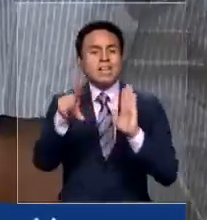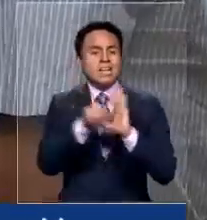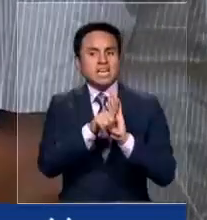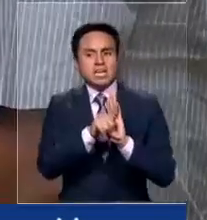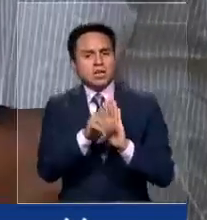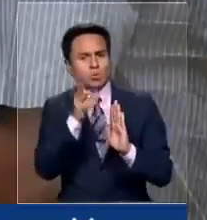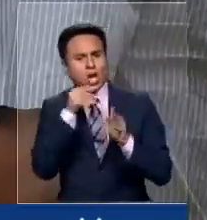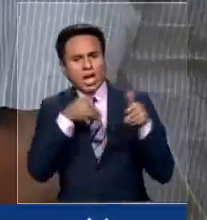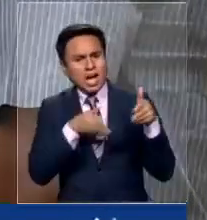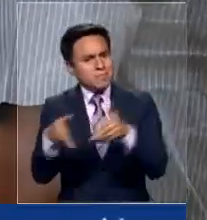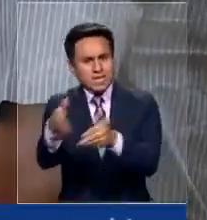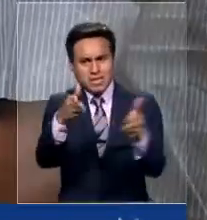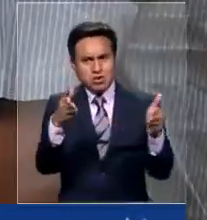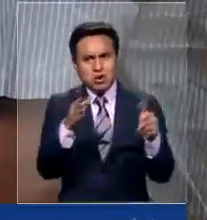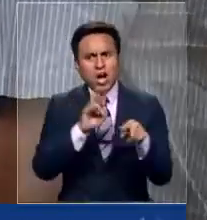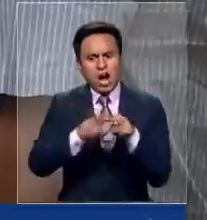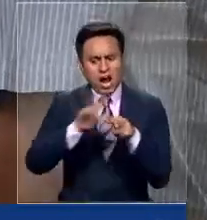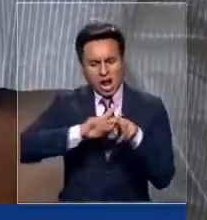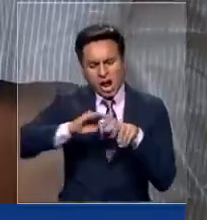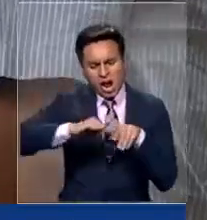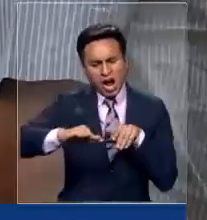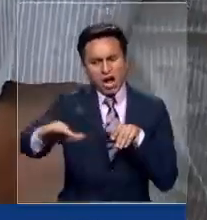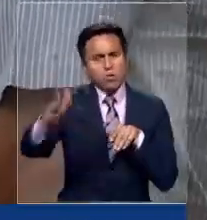no hay camino los caminos